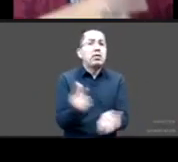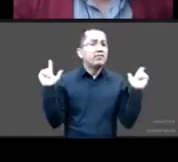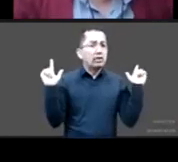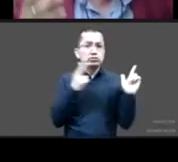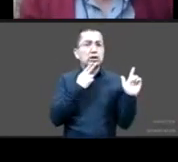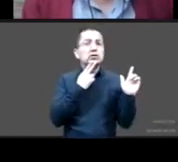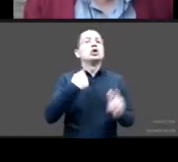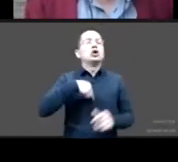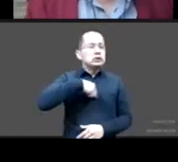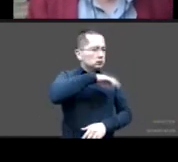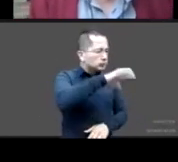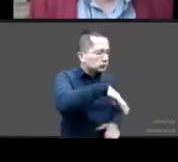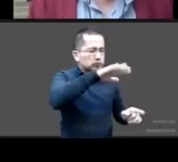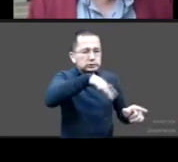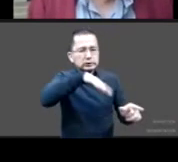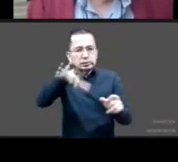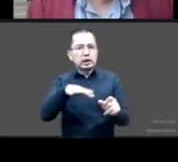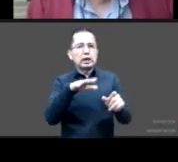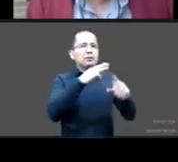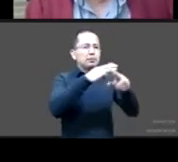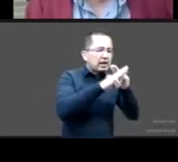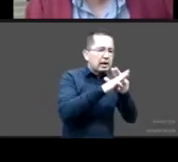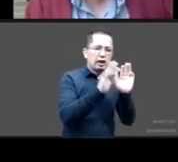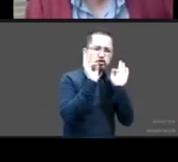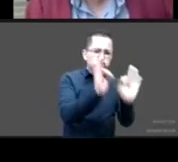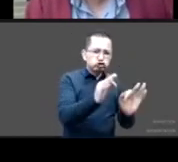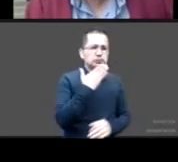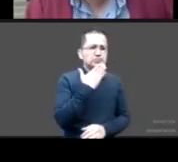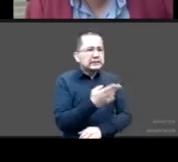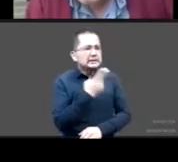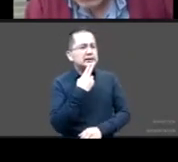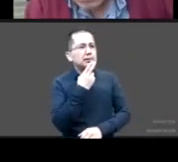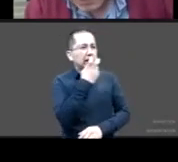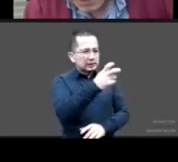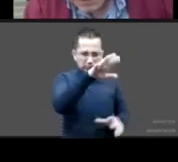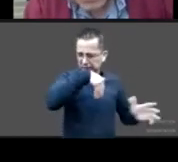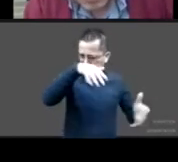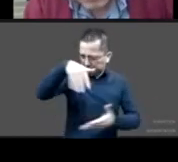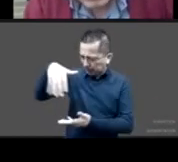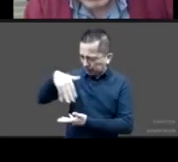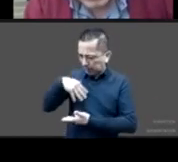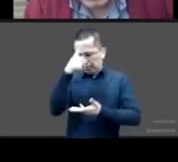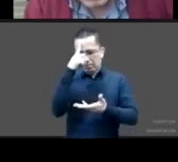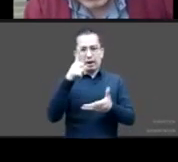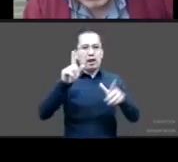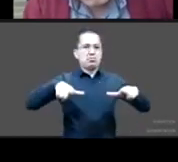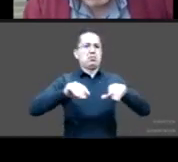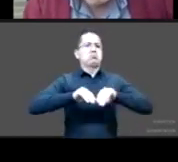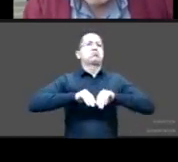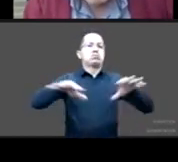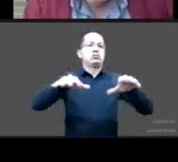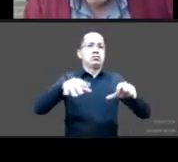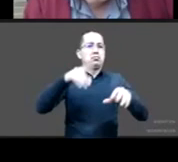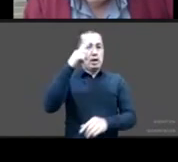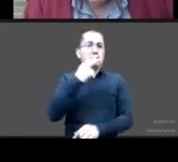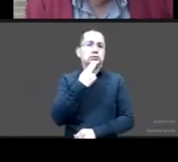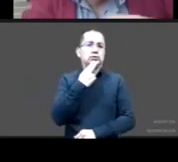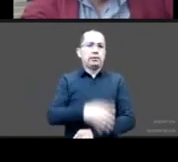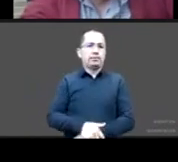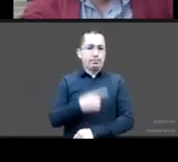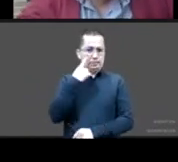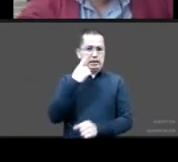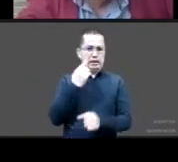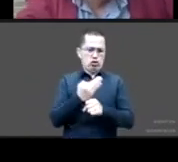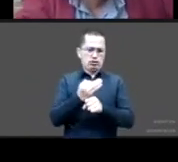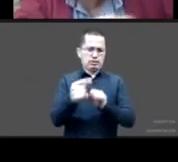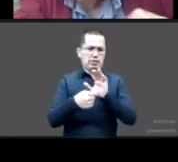para compartirlos con todas las comunidades de práctica del país entonces no sé si me abra la plataforma en internet para mostrarles un poquito si ahí